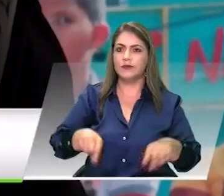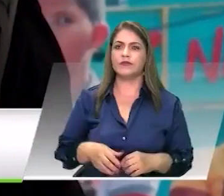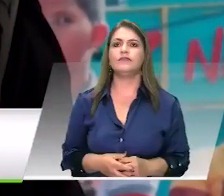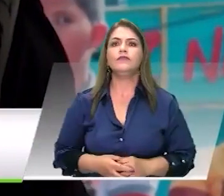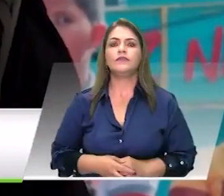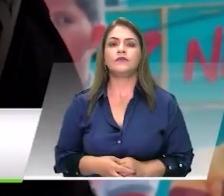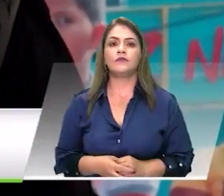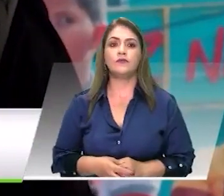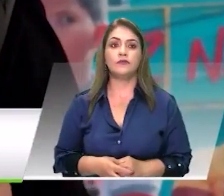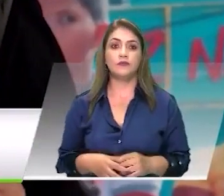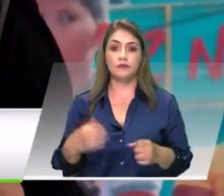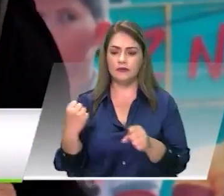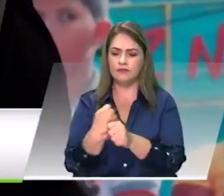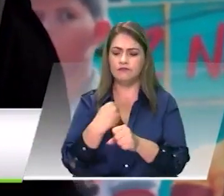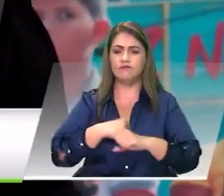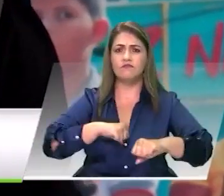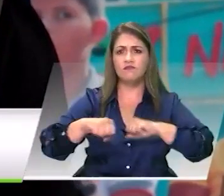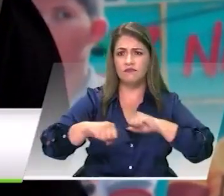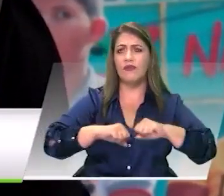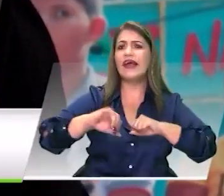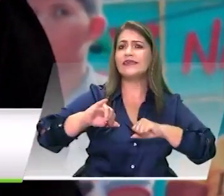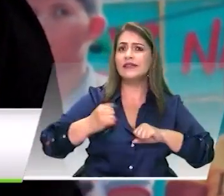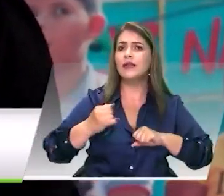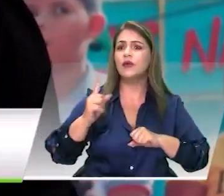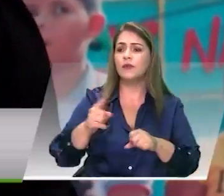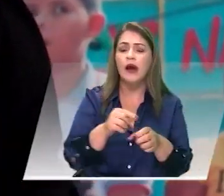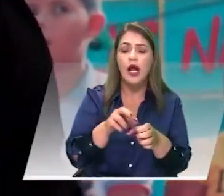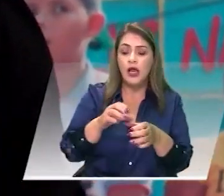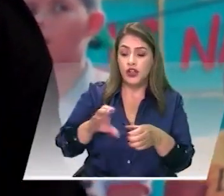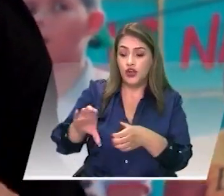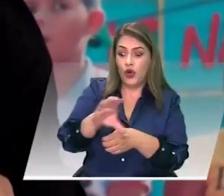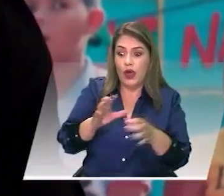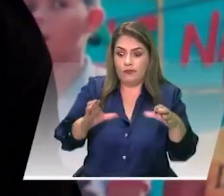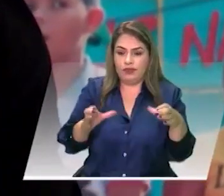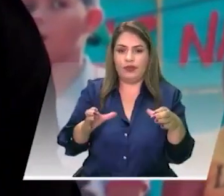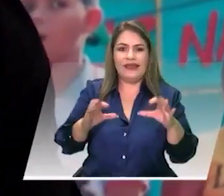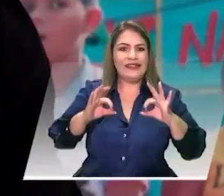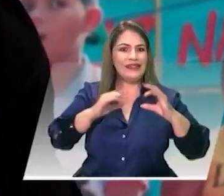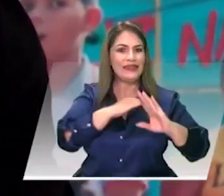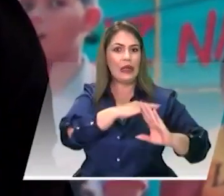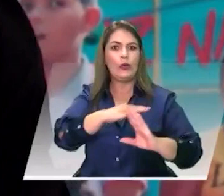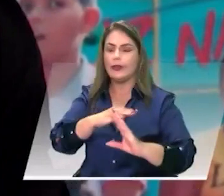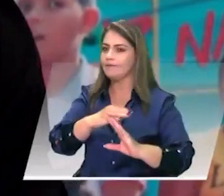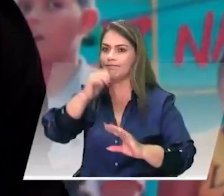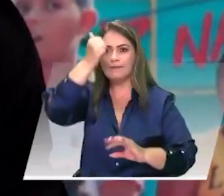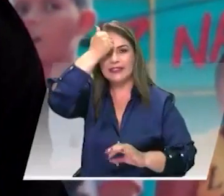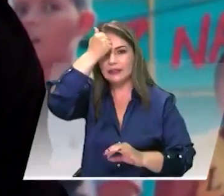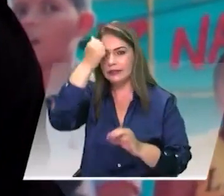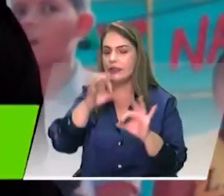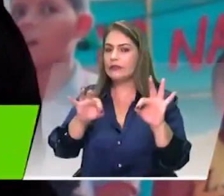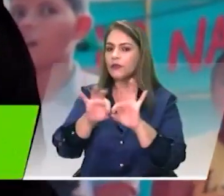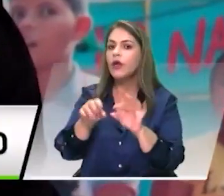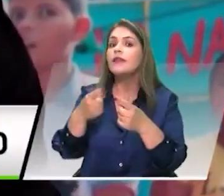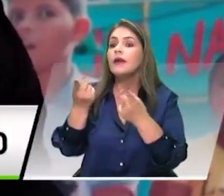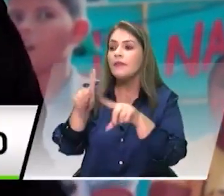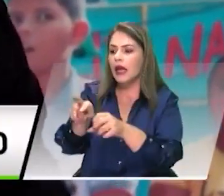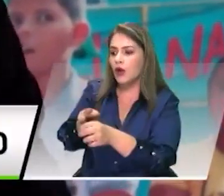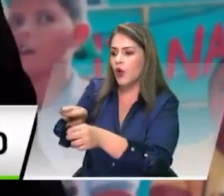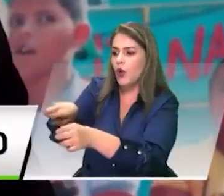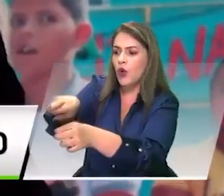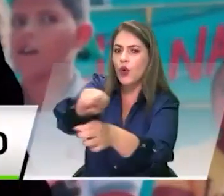en el área urbana, pero también en la zona rural, la seguridad con el Estado, con las fuerzas militares, con la fuerza